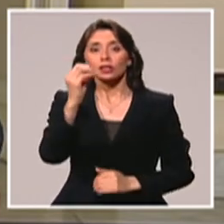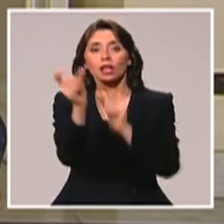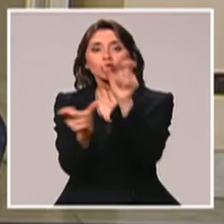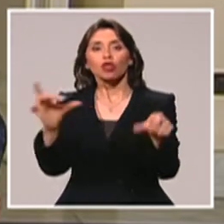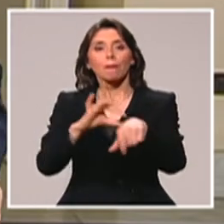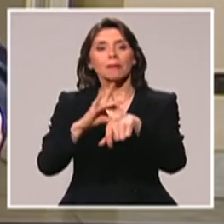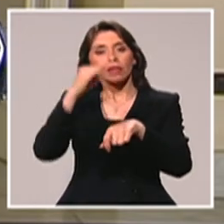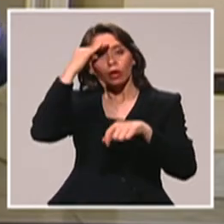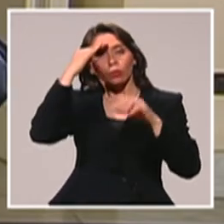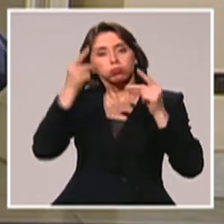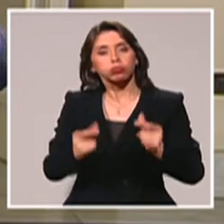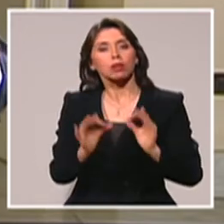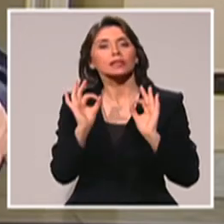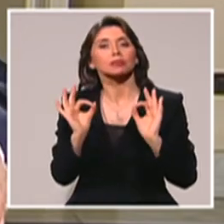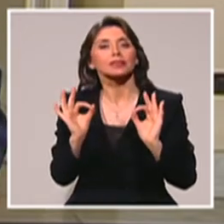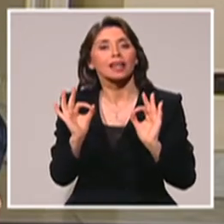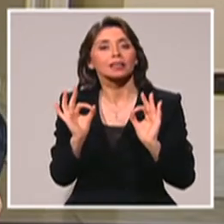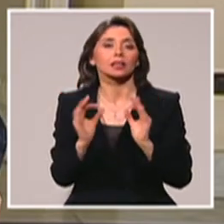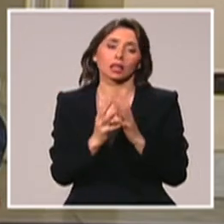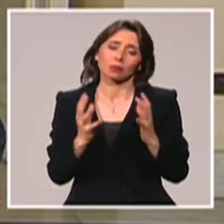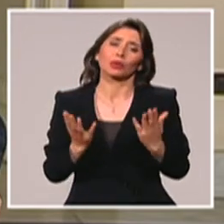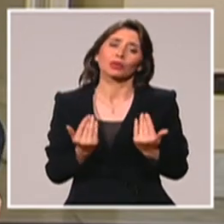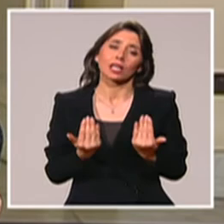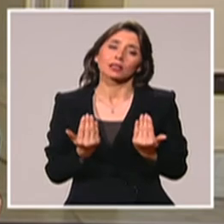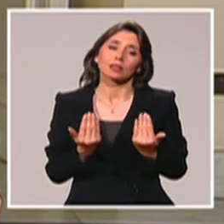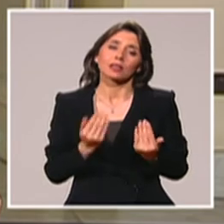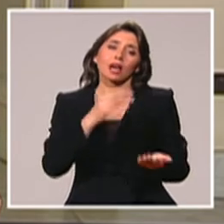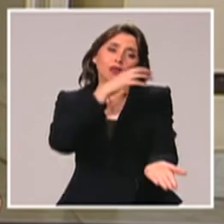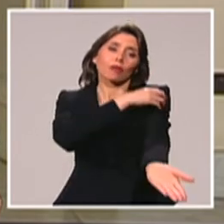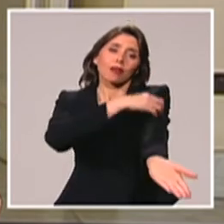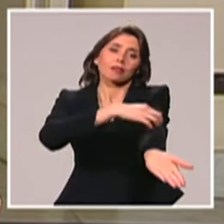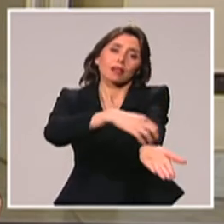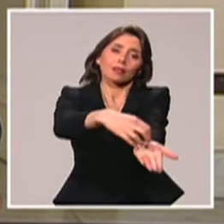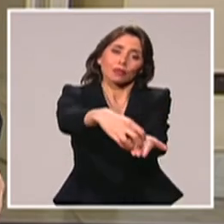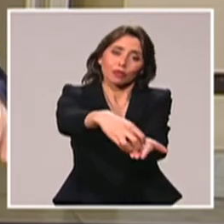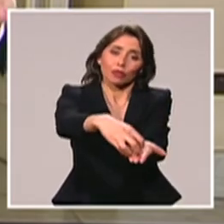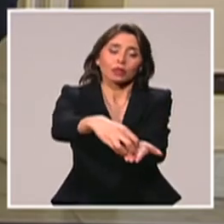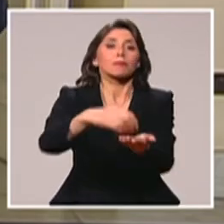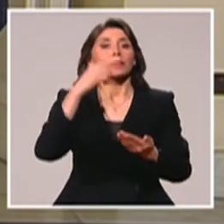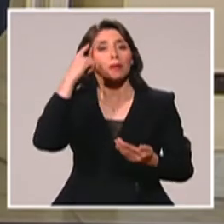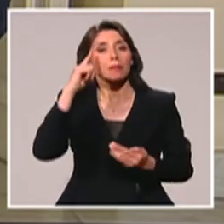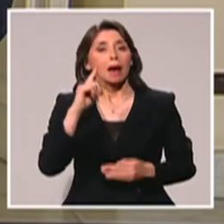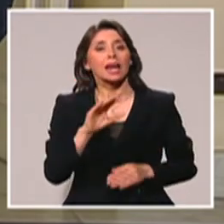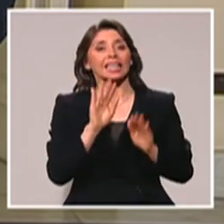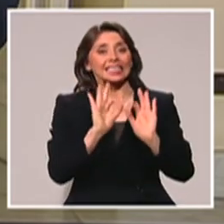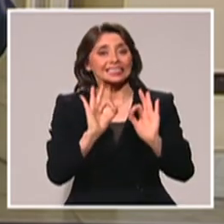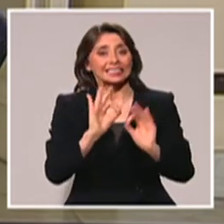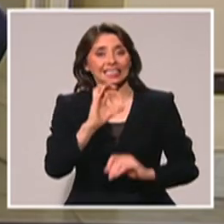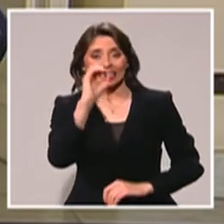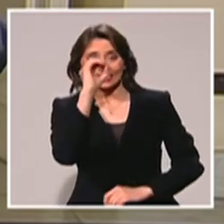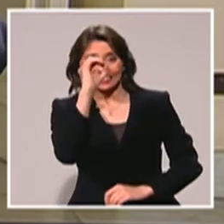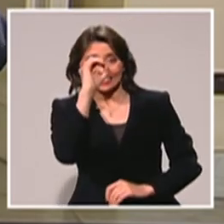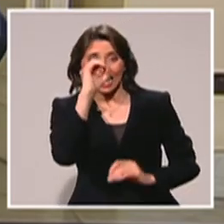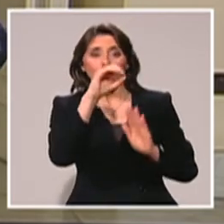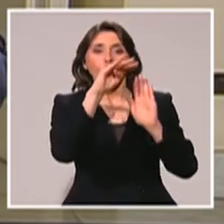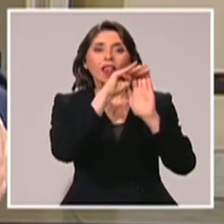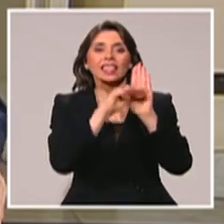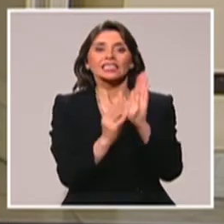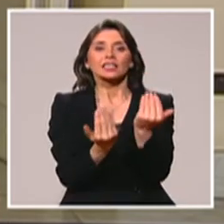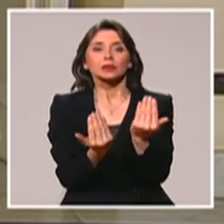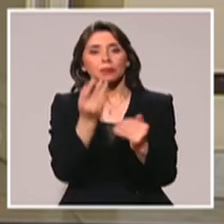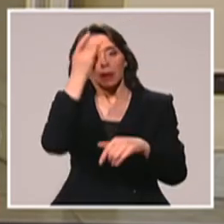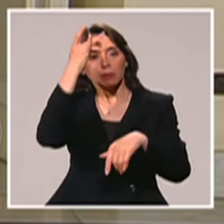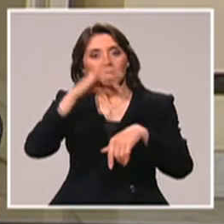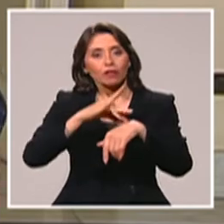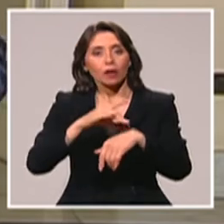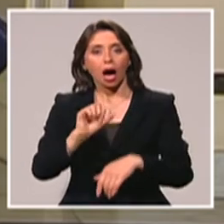especialistas tan necesarios en nuestras regiones y para mantener en cero las listas de espera por enfermedades